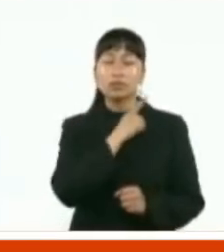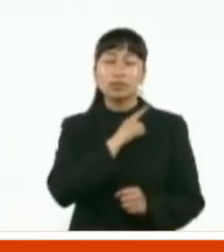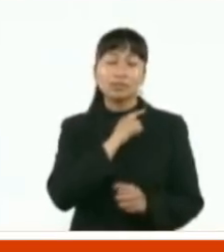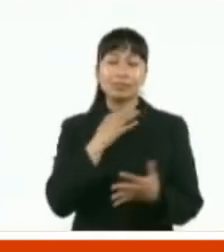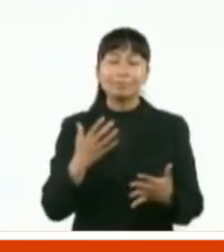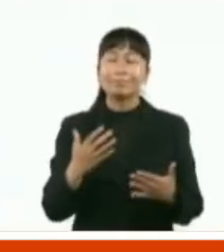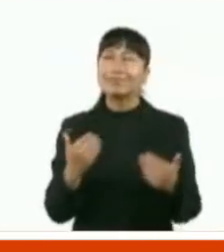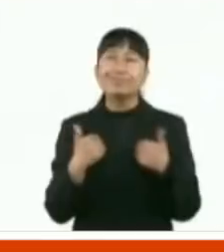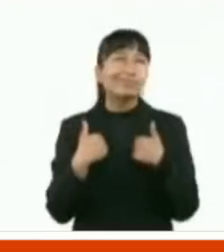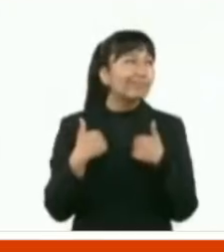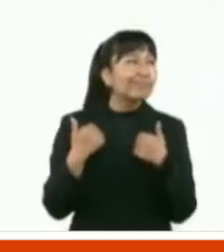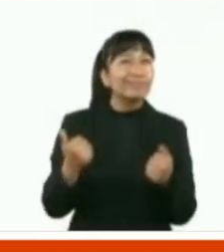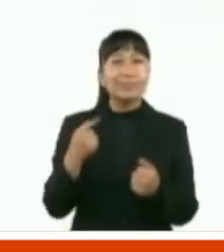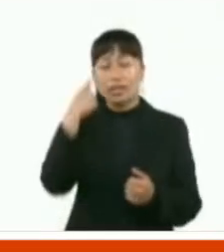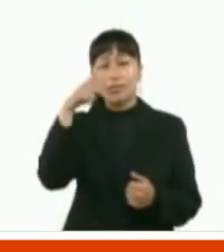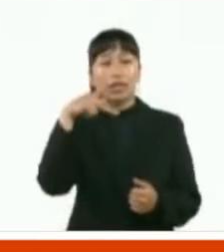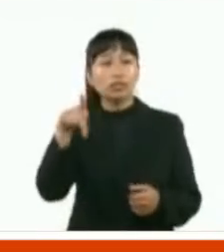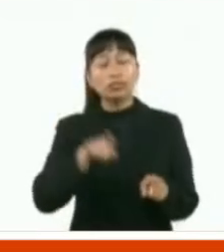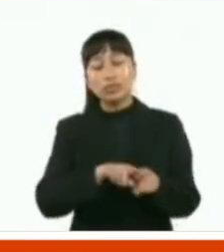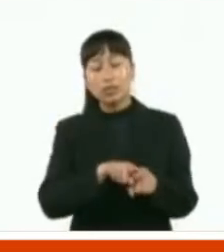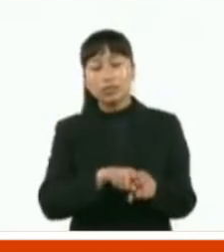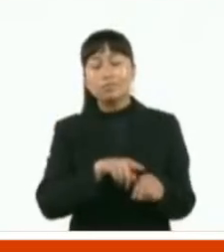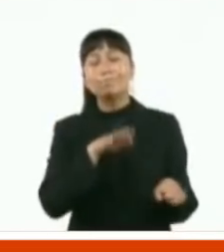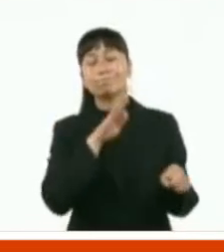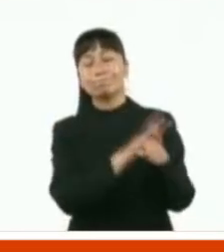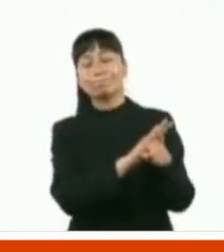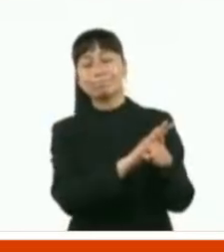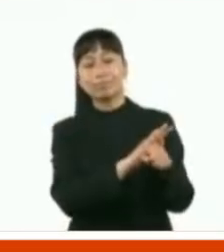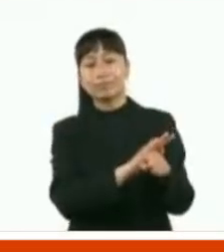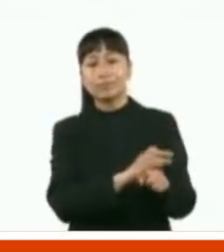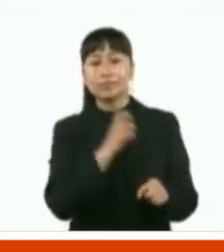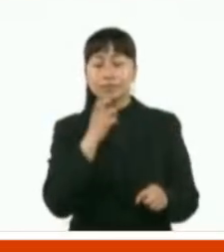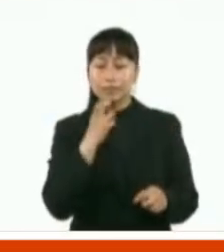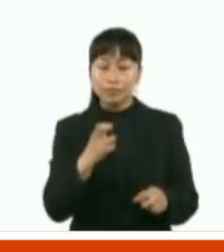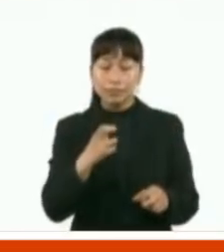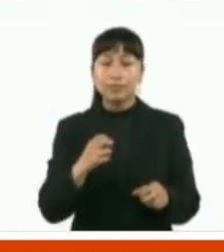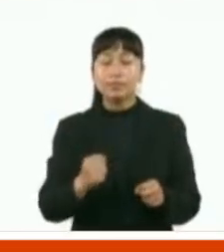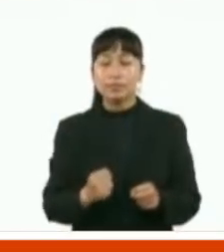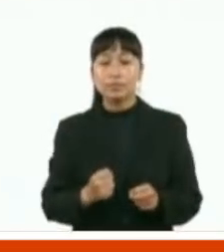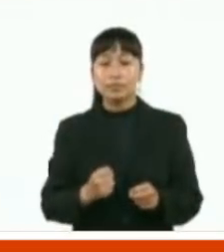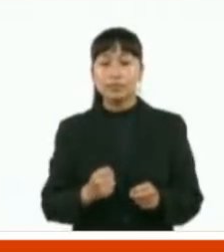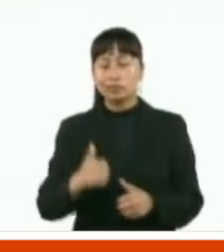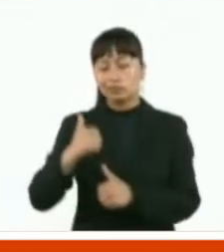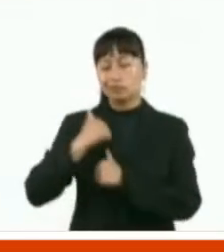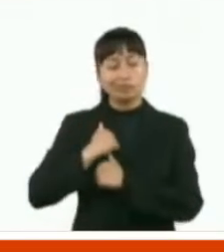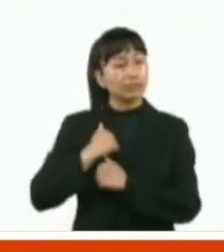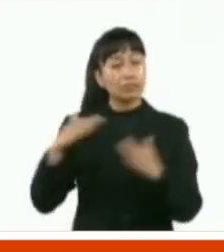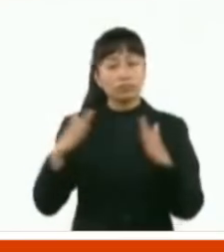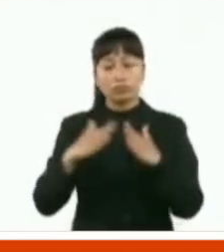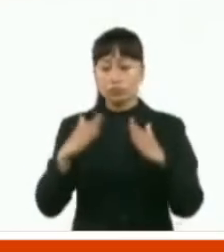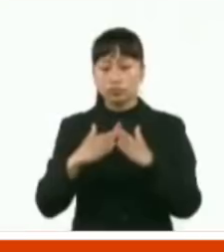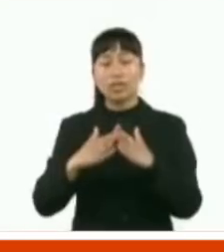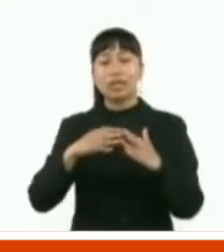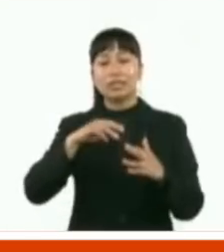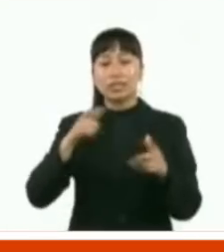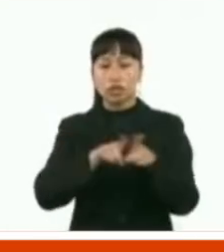incomprensible para mí, para defender a sus hermanos. Esto no detuvo la incursión del ejército a la casa de los hermanos Cerdán